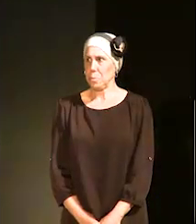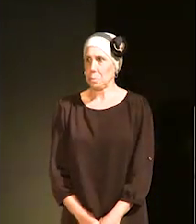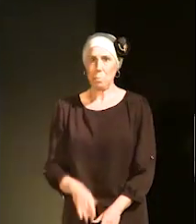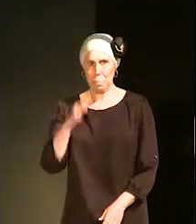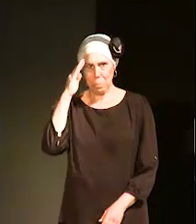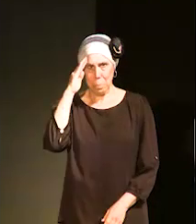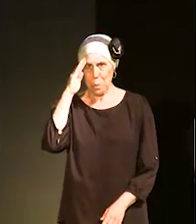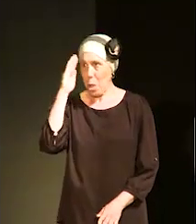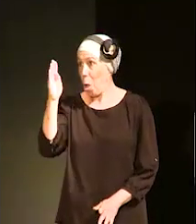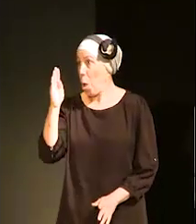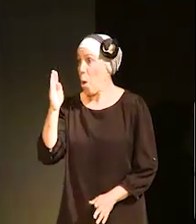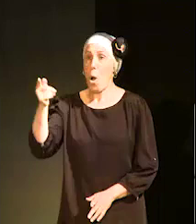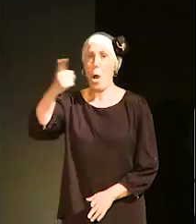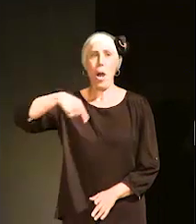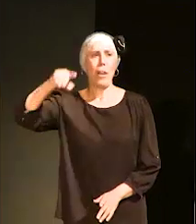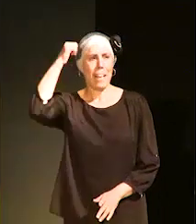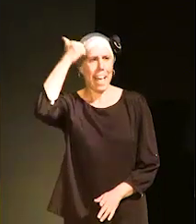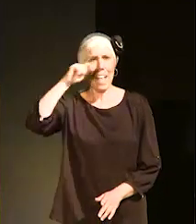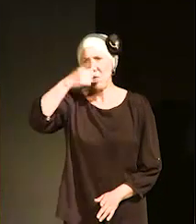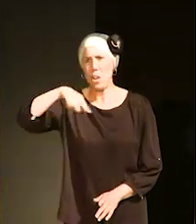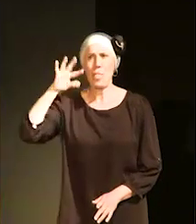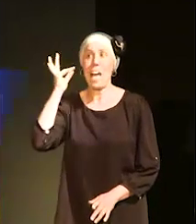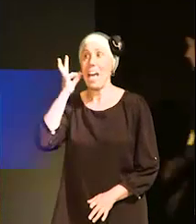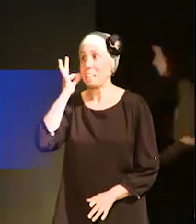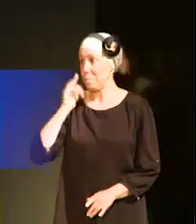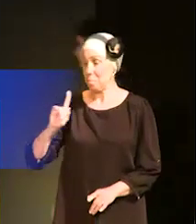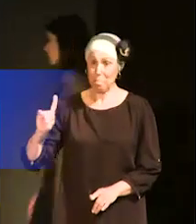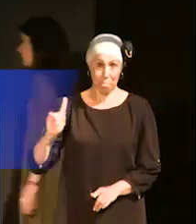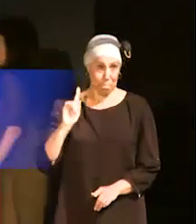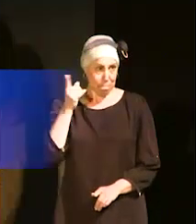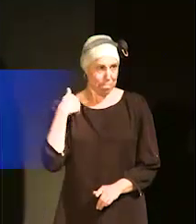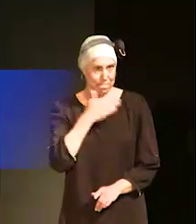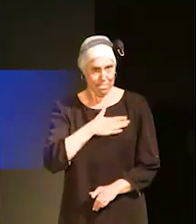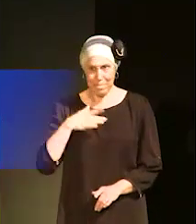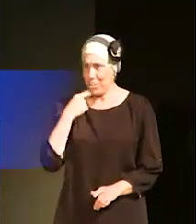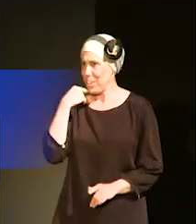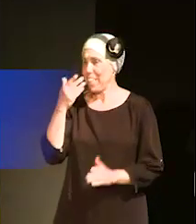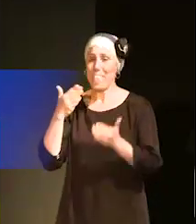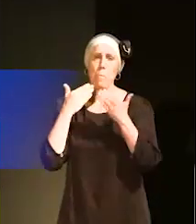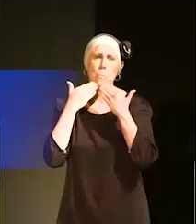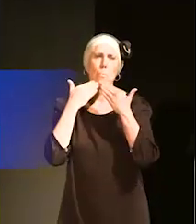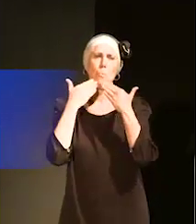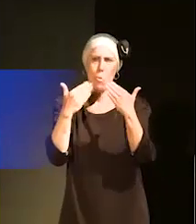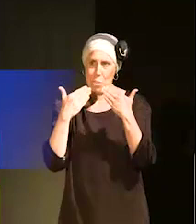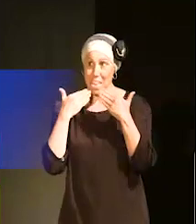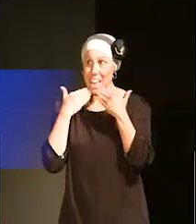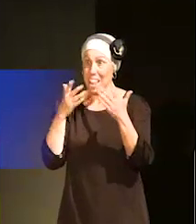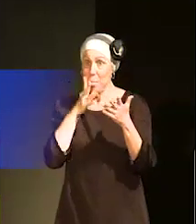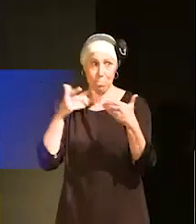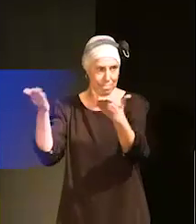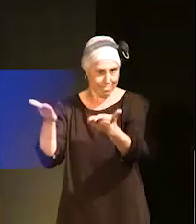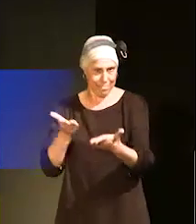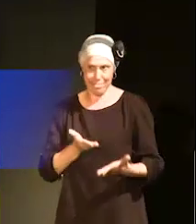hola a todos a todos primero quiero agradecer profundamente la invitación que me han hecho